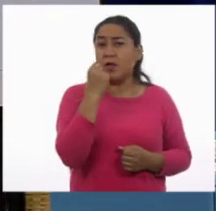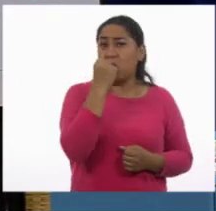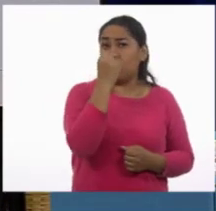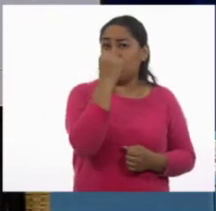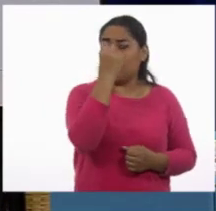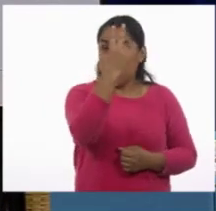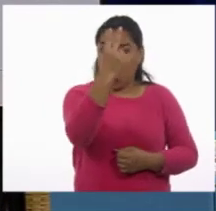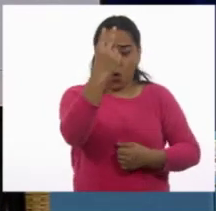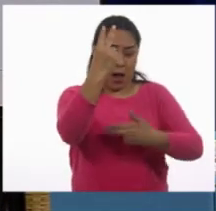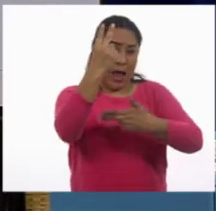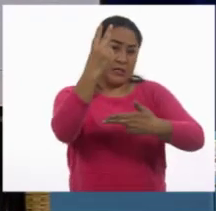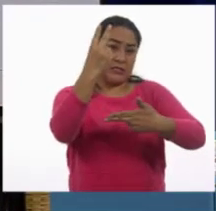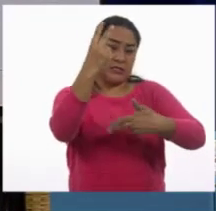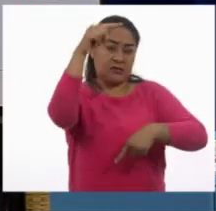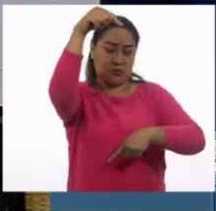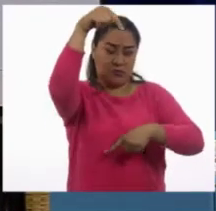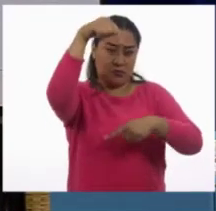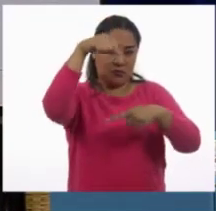2H.